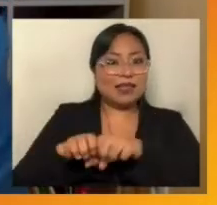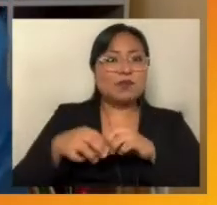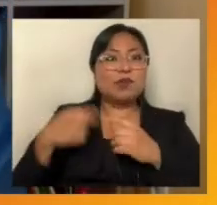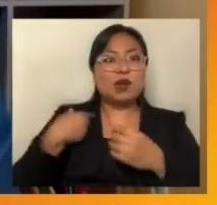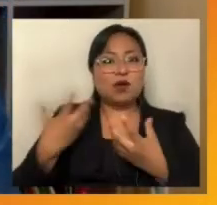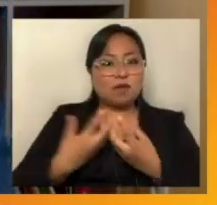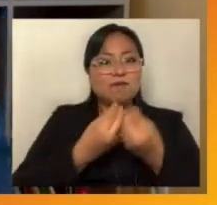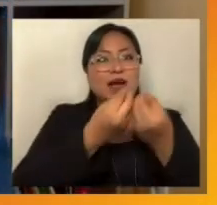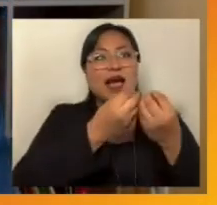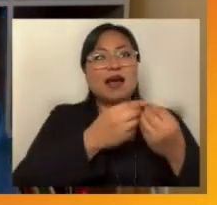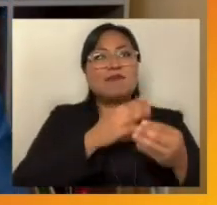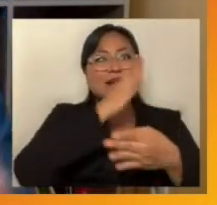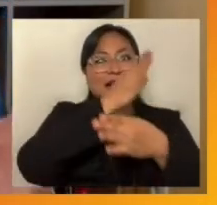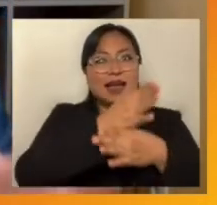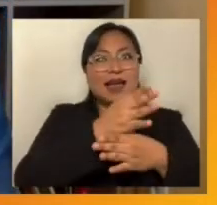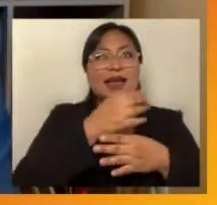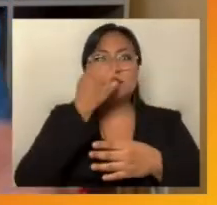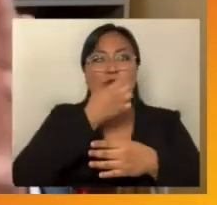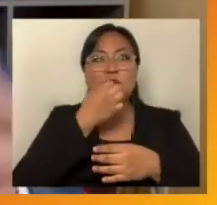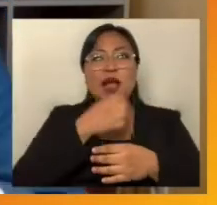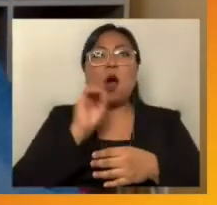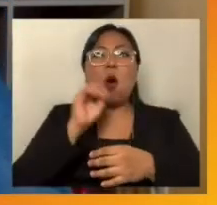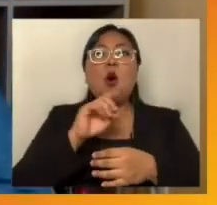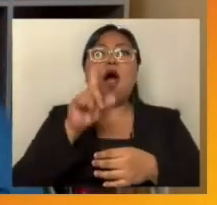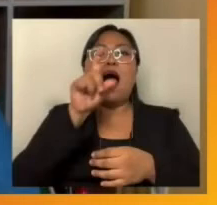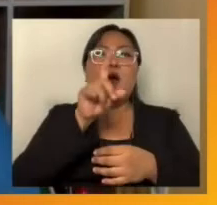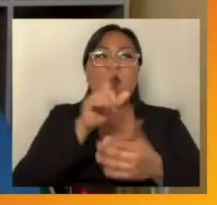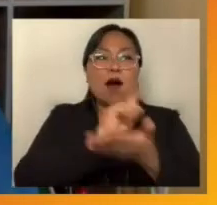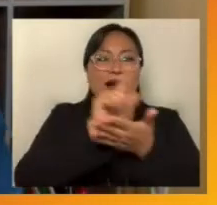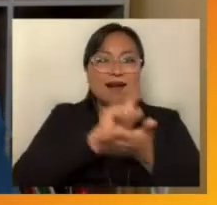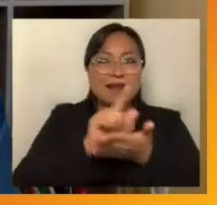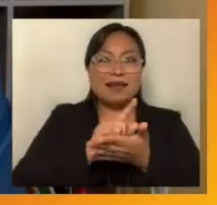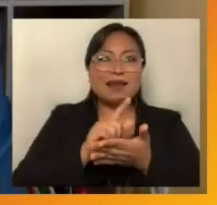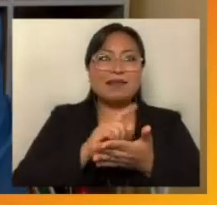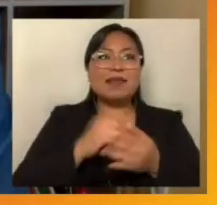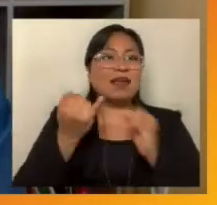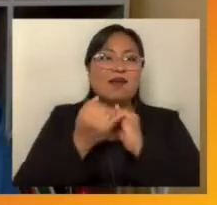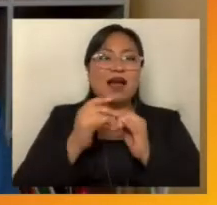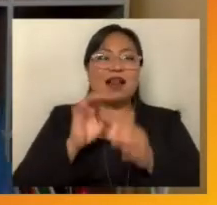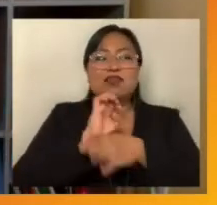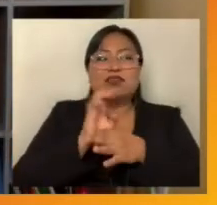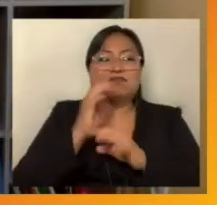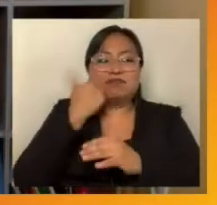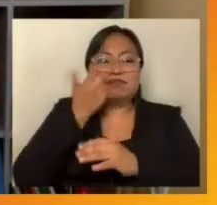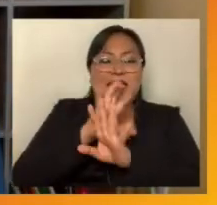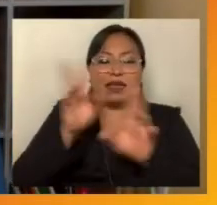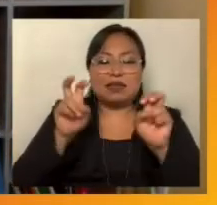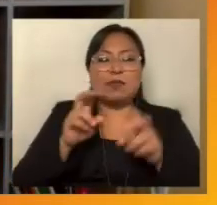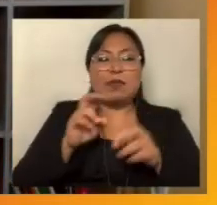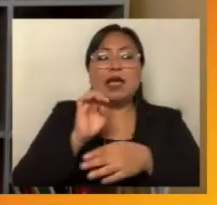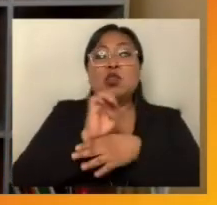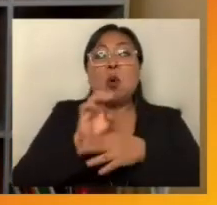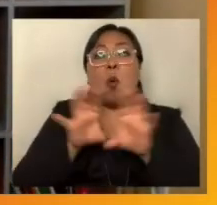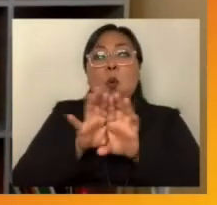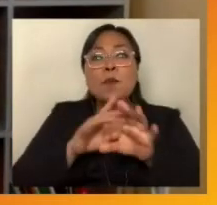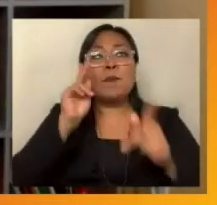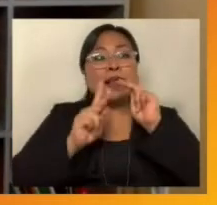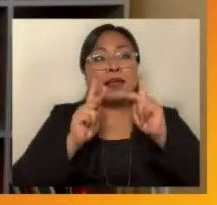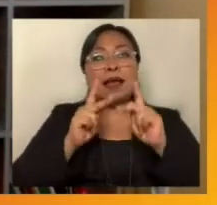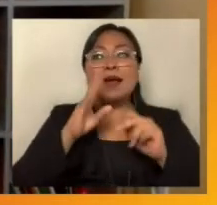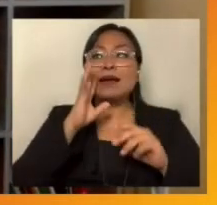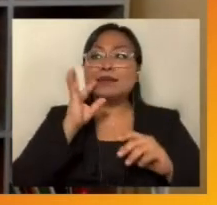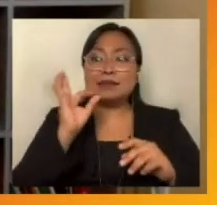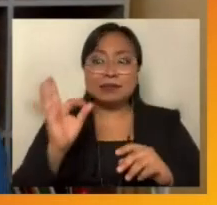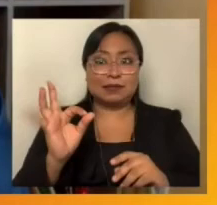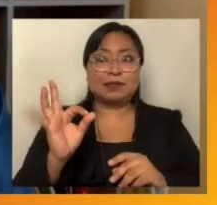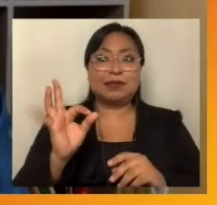aguas potabilizadoras, lo que sea. Esta empresa ha participado de esta determinada forma, y que hables contenido, sencillez. Y la tercera